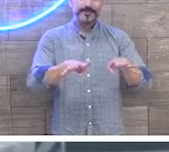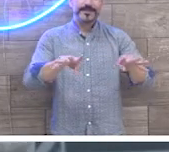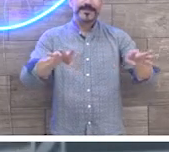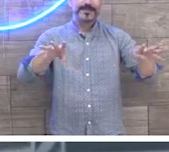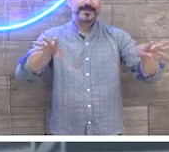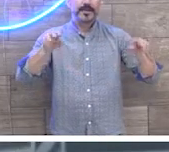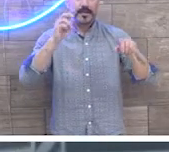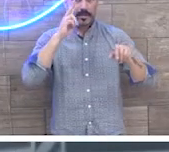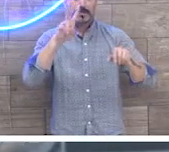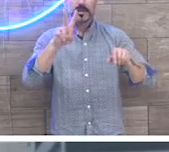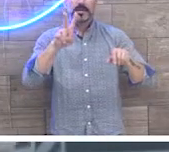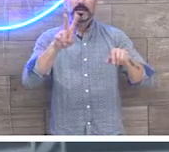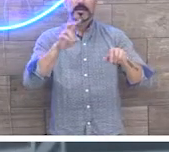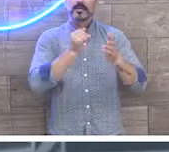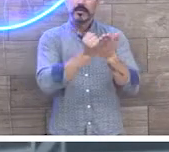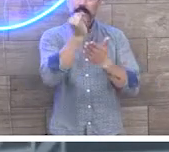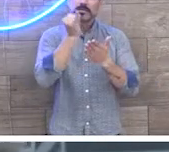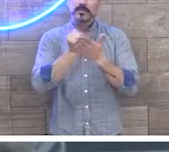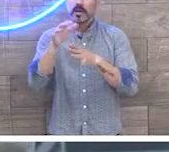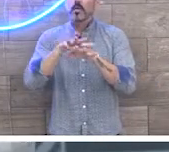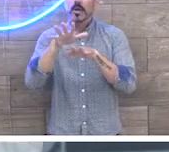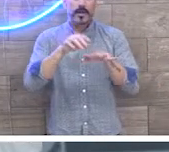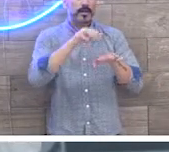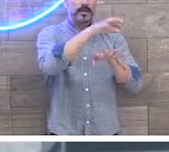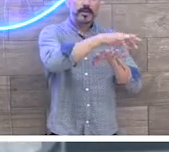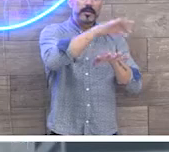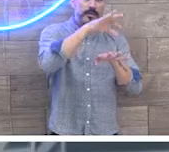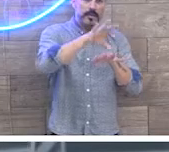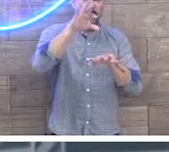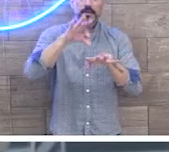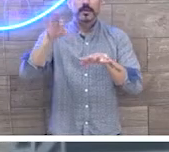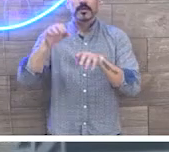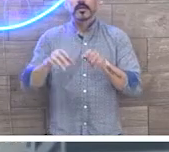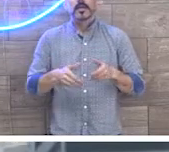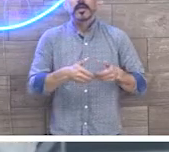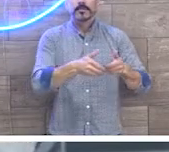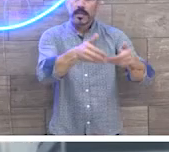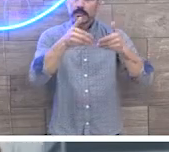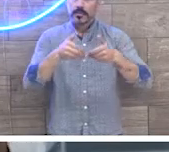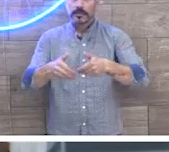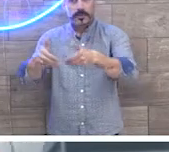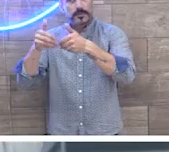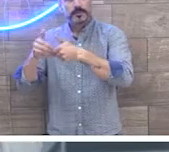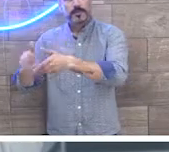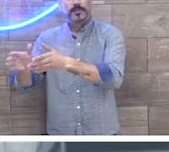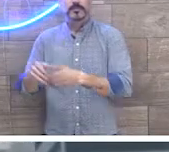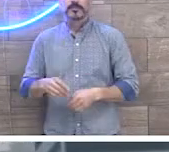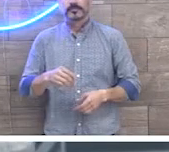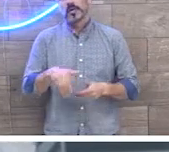árbol, uh-huh, así una serie de puntitos que tenemos que ir tomando en cuenta para que